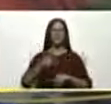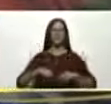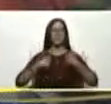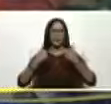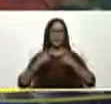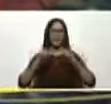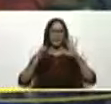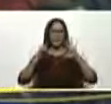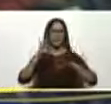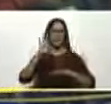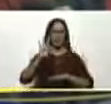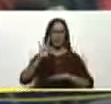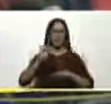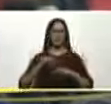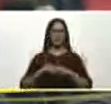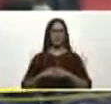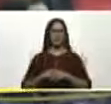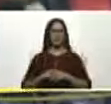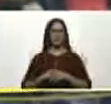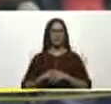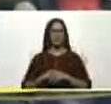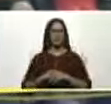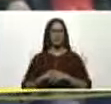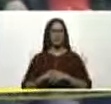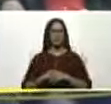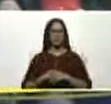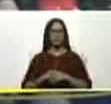más 7F.